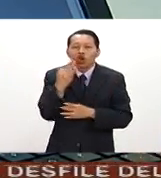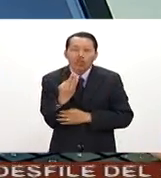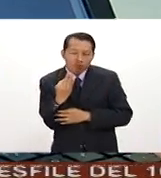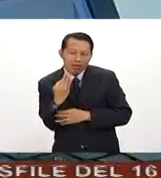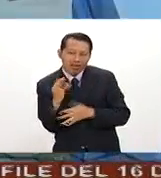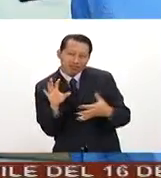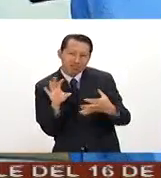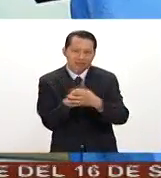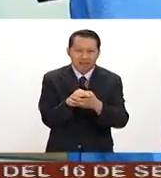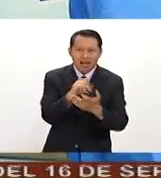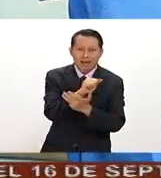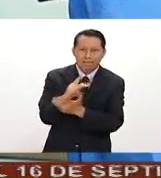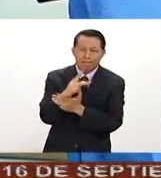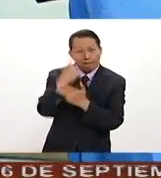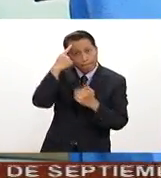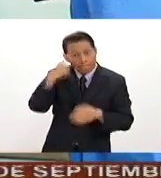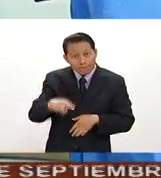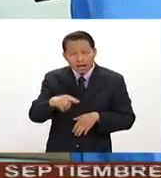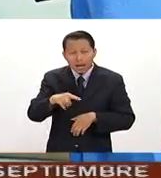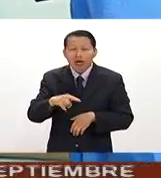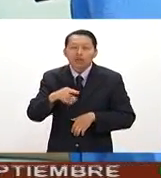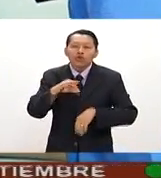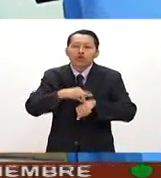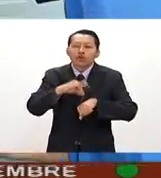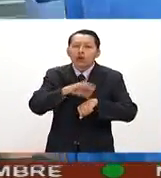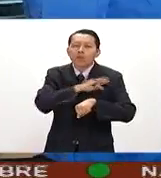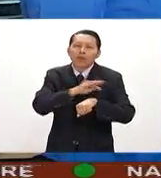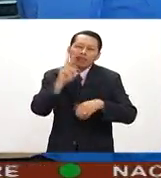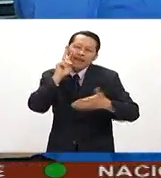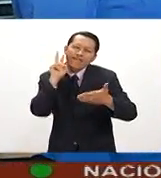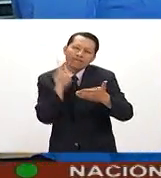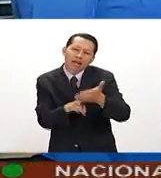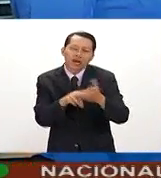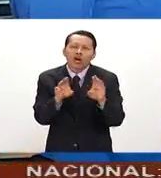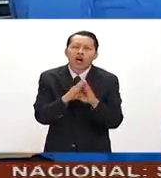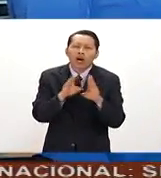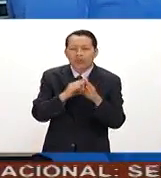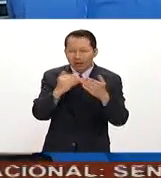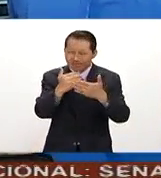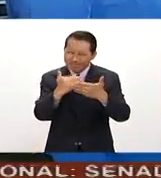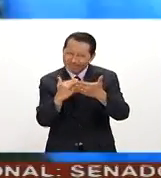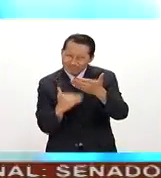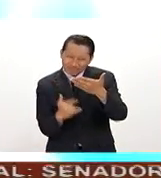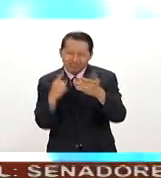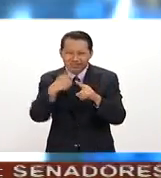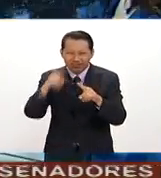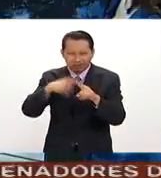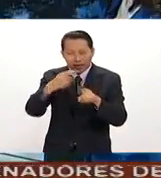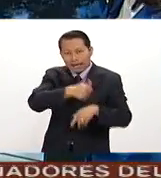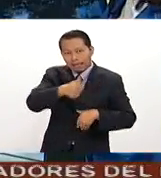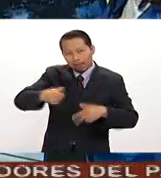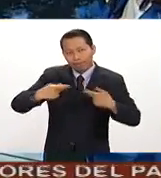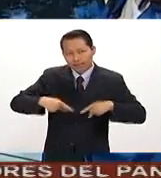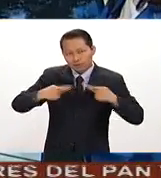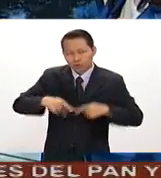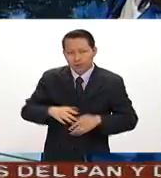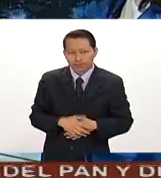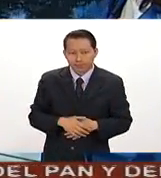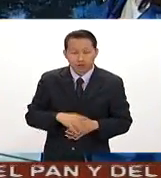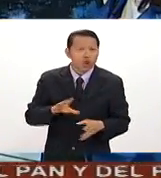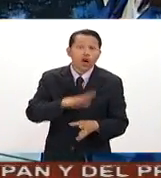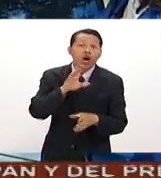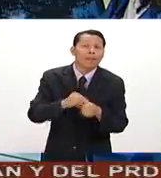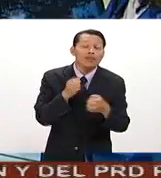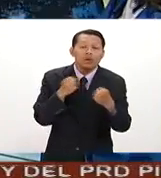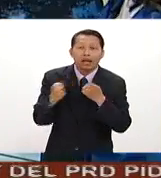la aplicación para que el médico lleve el historial digital de cada uno de sus pacientes. Que ha sido todos los ejercicios